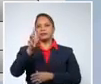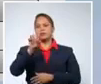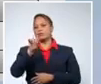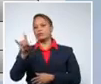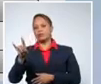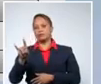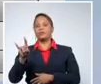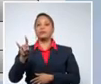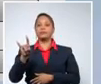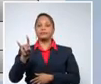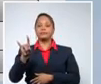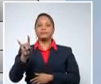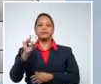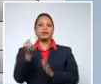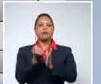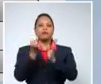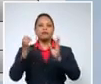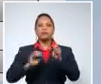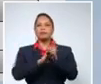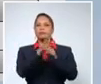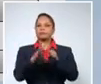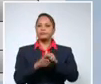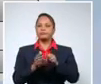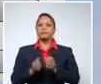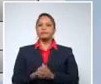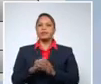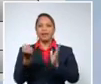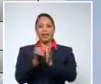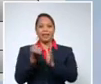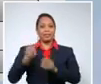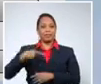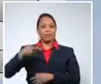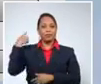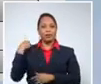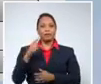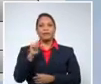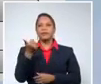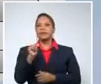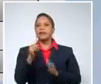52.013.319 casos confirmados. Activos ayer,